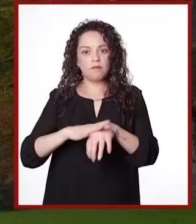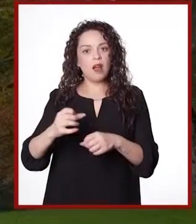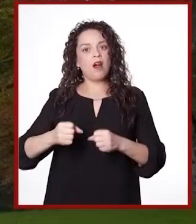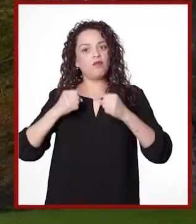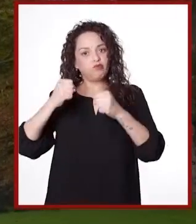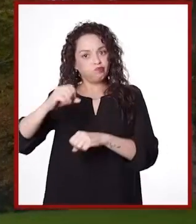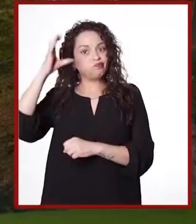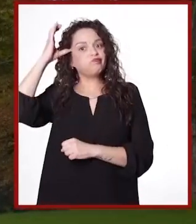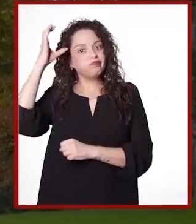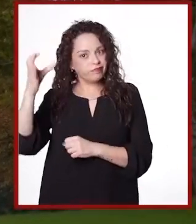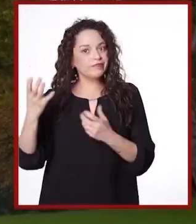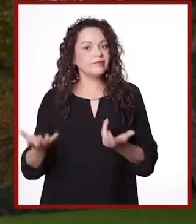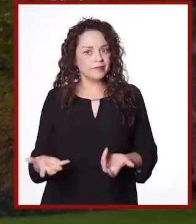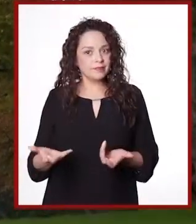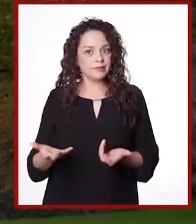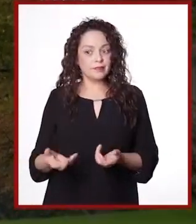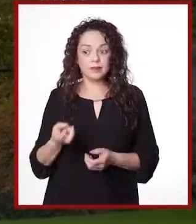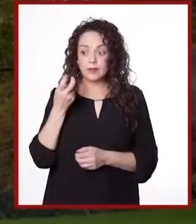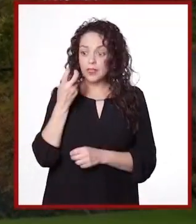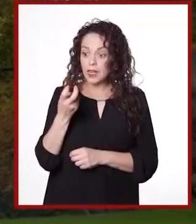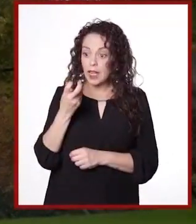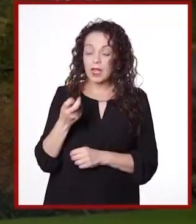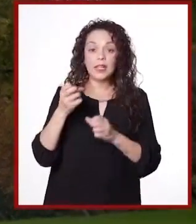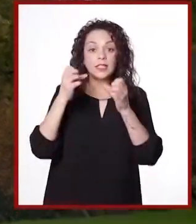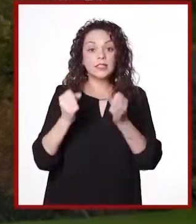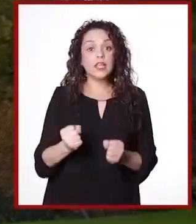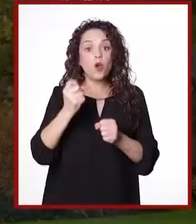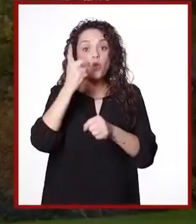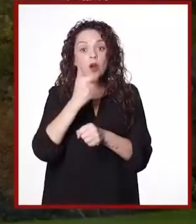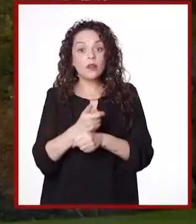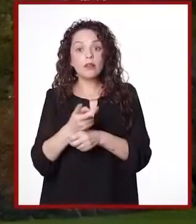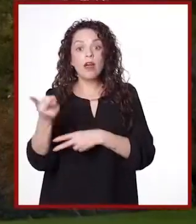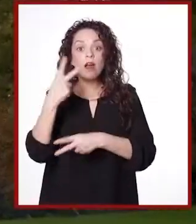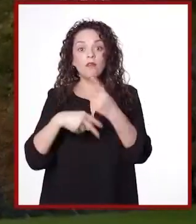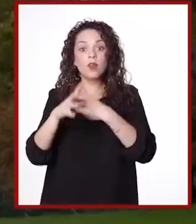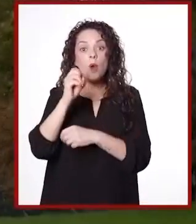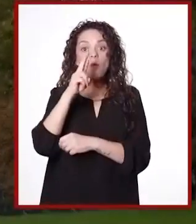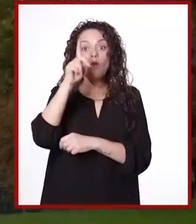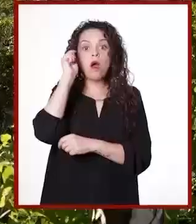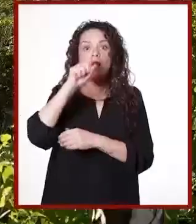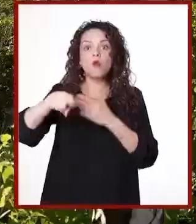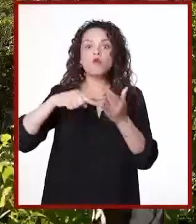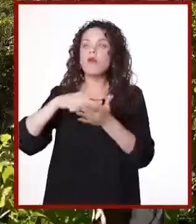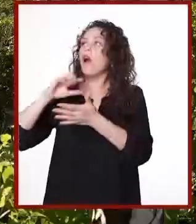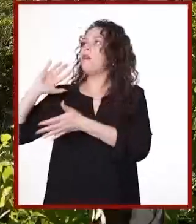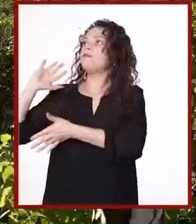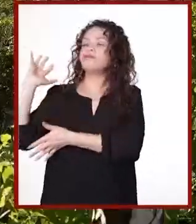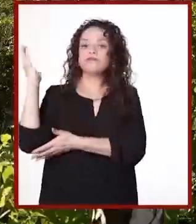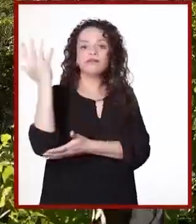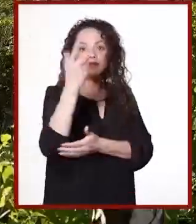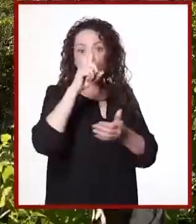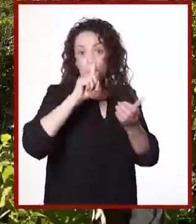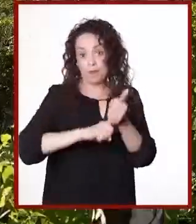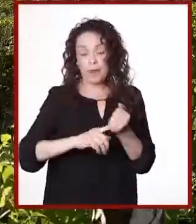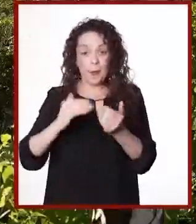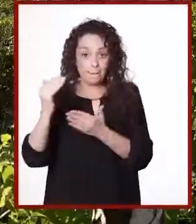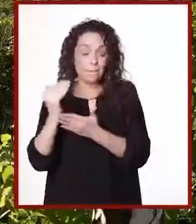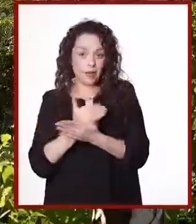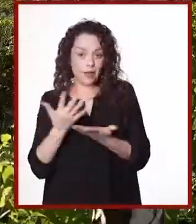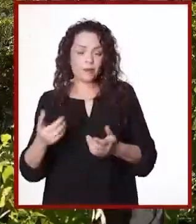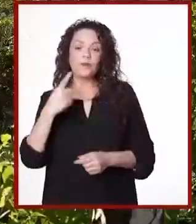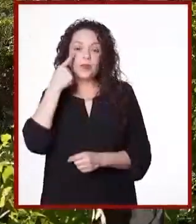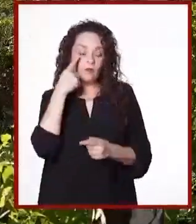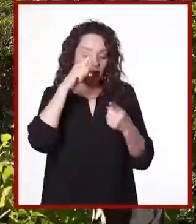seguras. Los índices delictivos en zonas arboladas son mucho menos. Entonces, estamos hablando, una, del